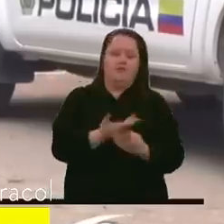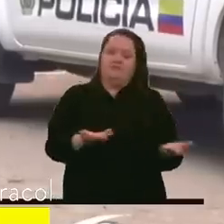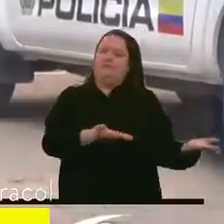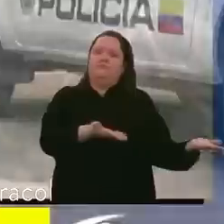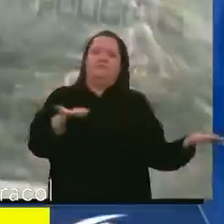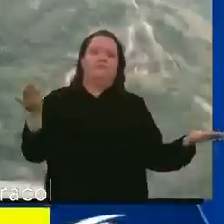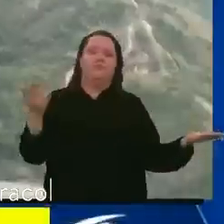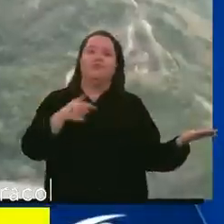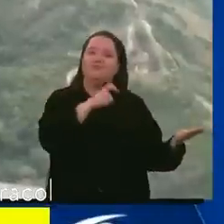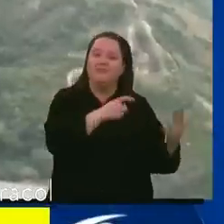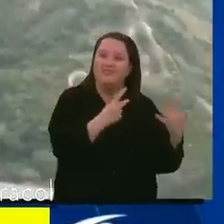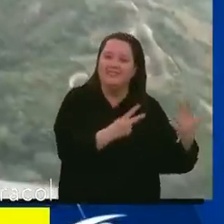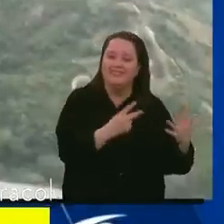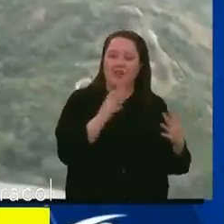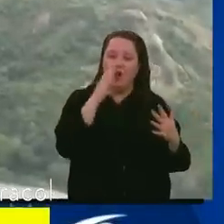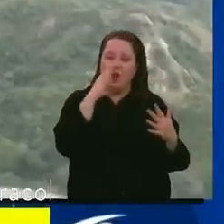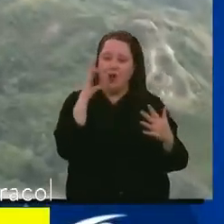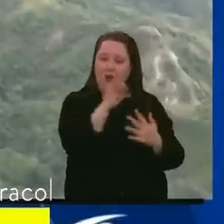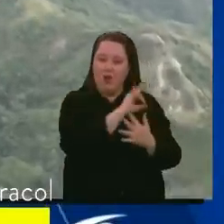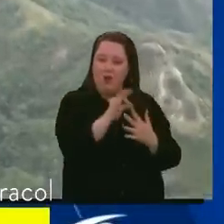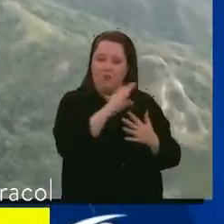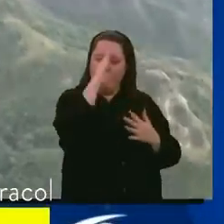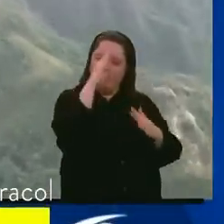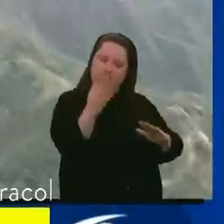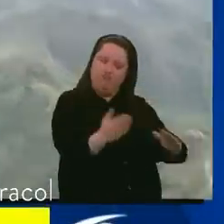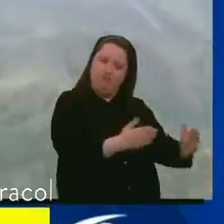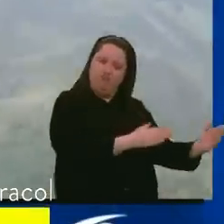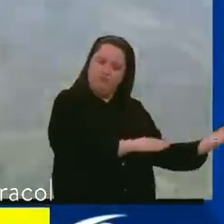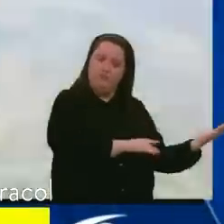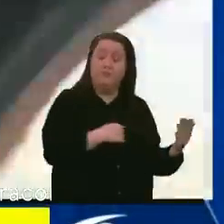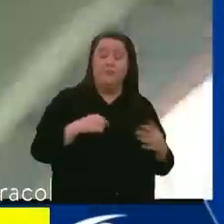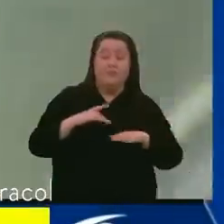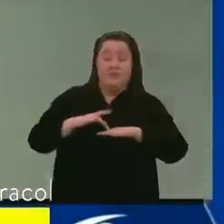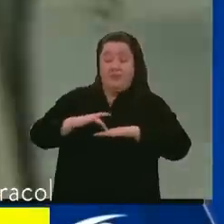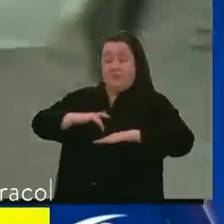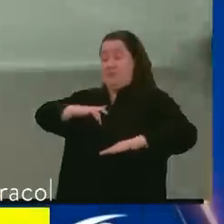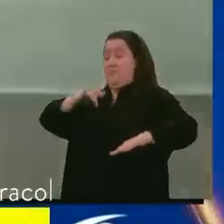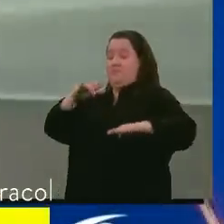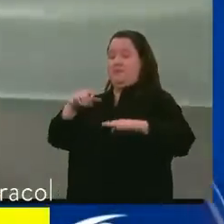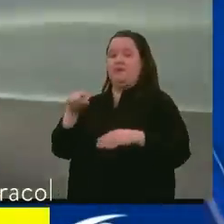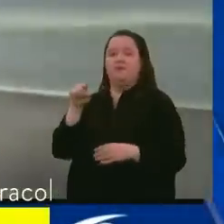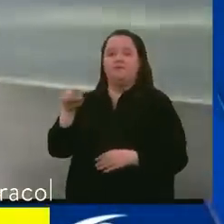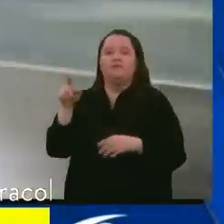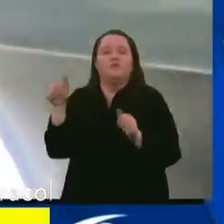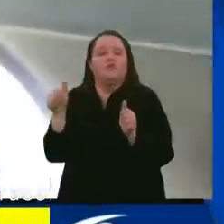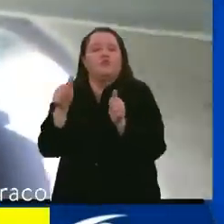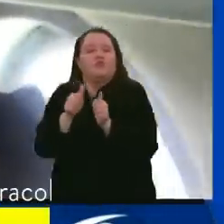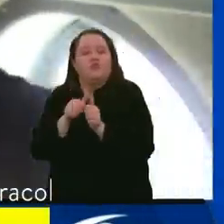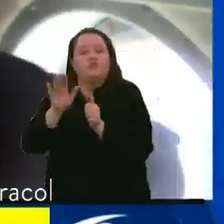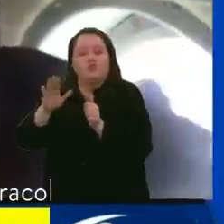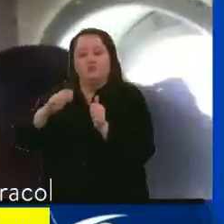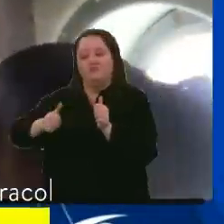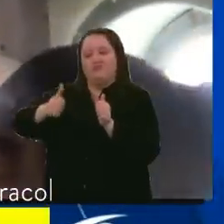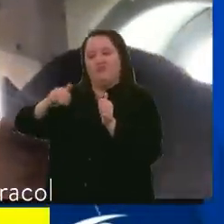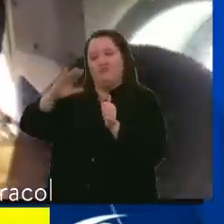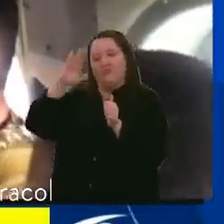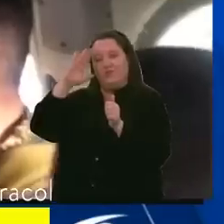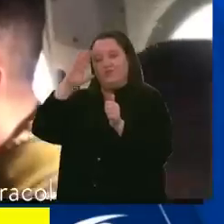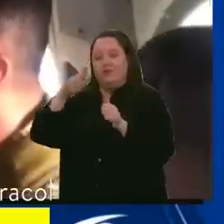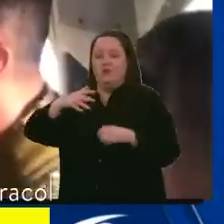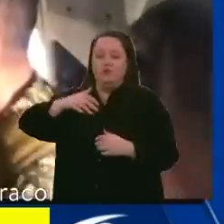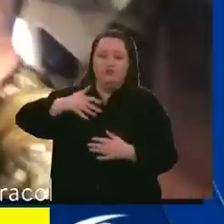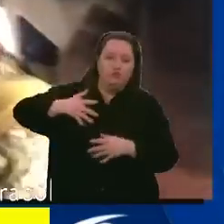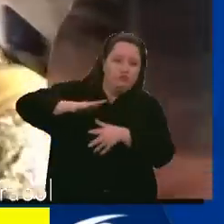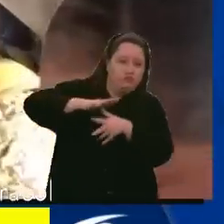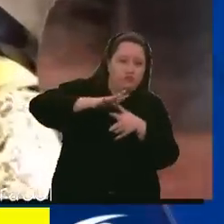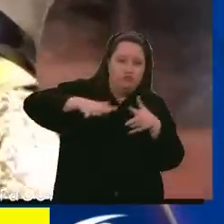donde fueron asesinados estos 7 uniformados de la policía. Desde tempranas horas de la mañana, junto con el director de la policía, hubo un sobrevuelo en